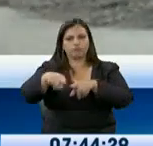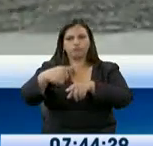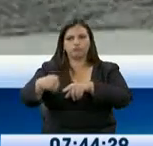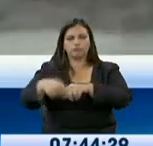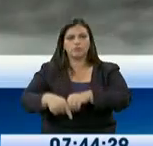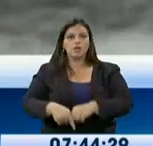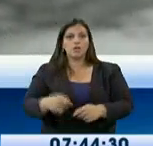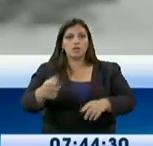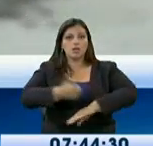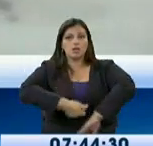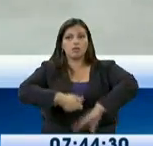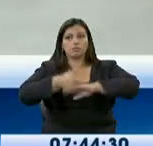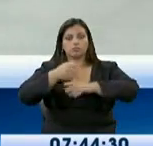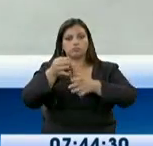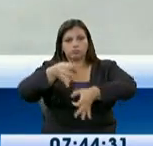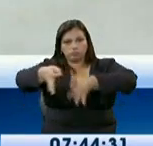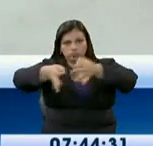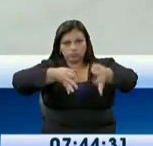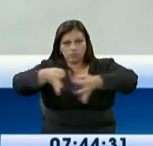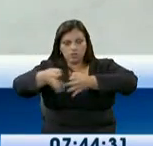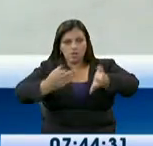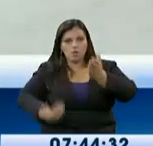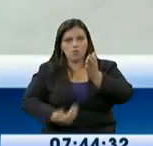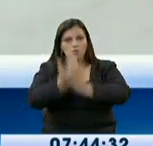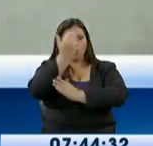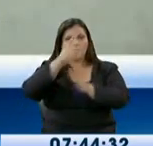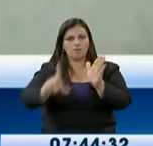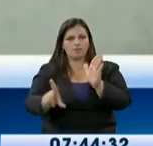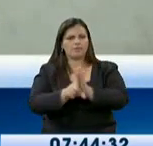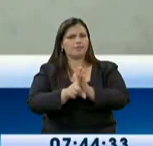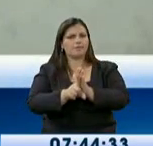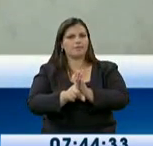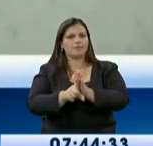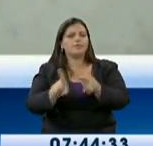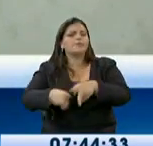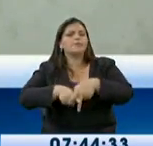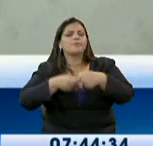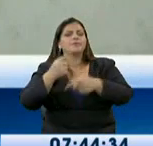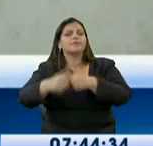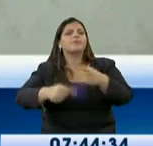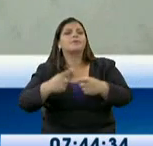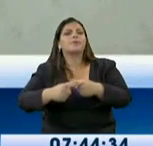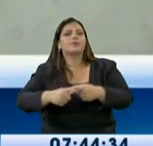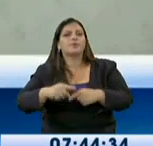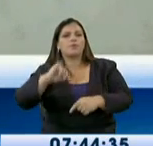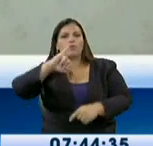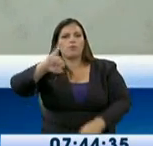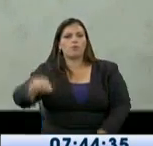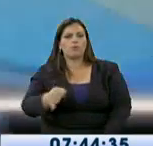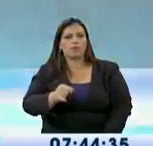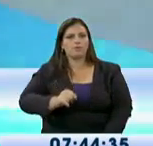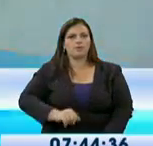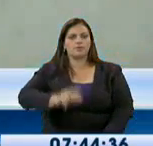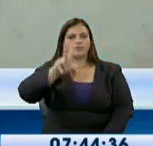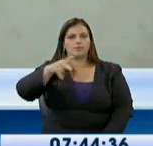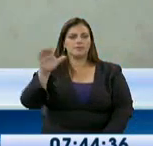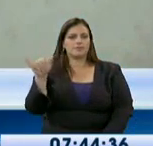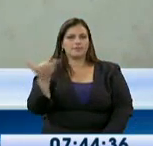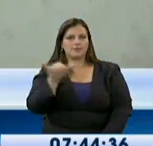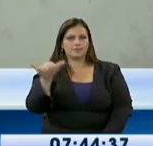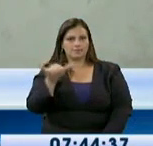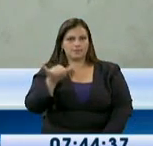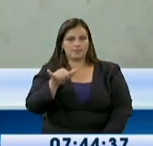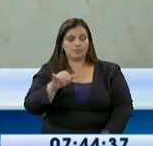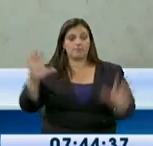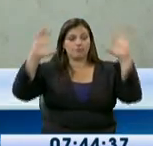la medida que será vigente desde el jueves 3 de septiembre. A las 10 de la noche, en punto, el carro del cuerpo de bomberos comienza a circular